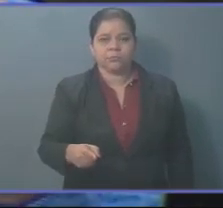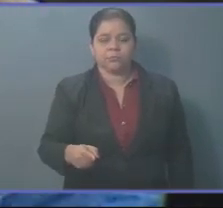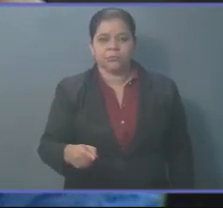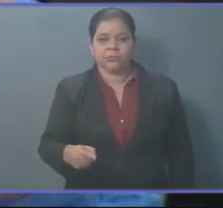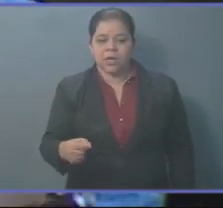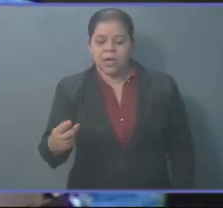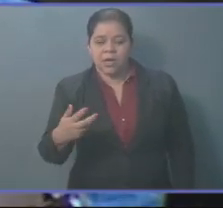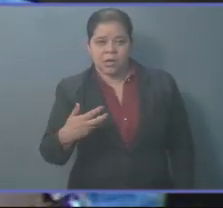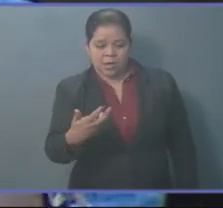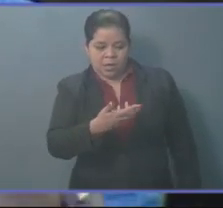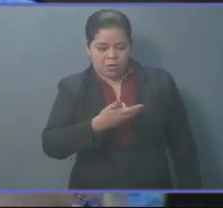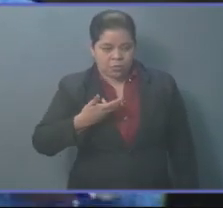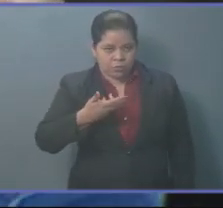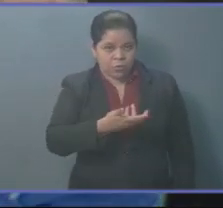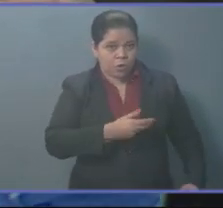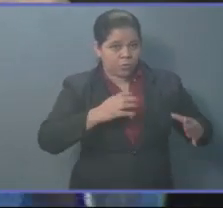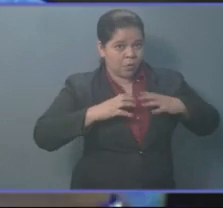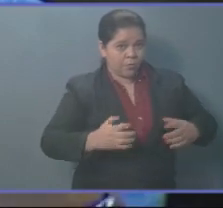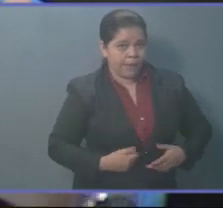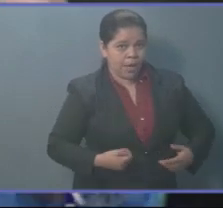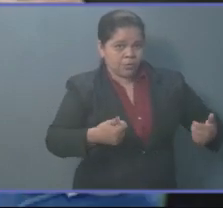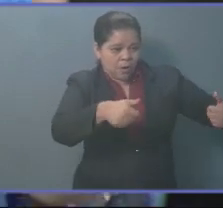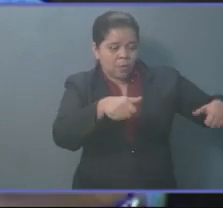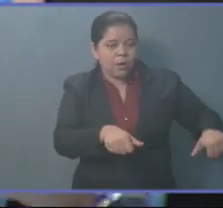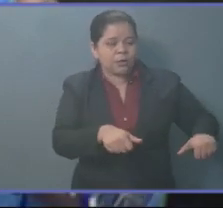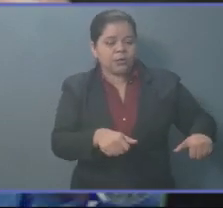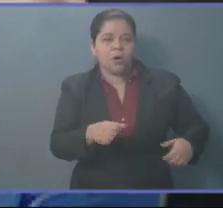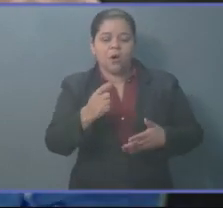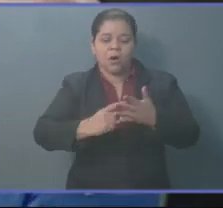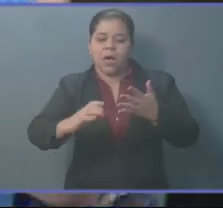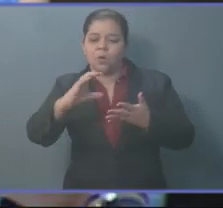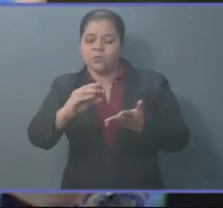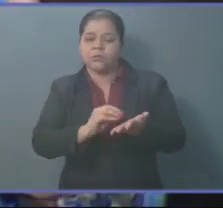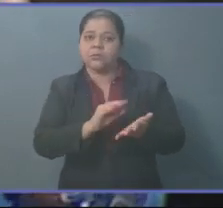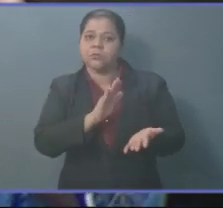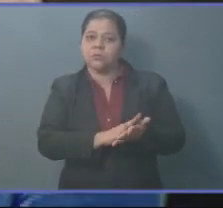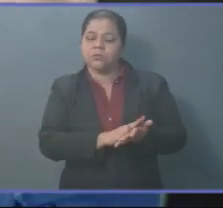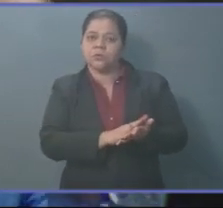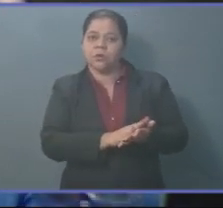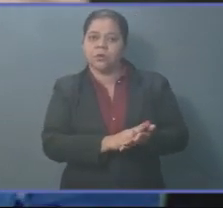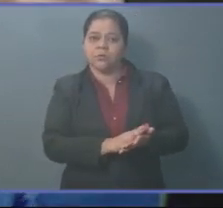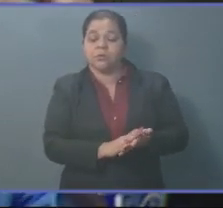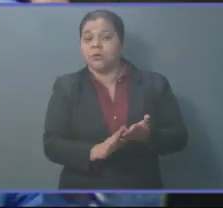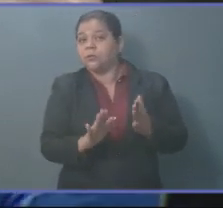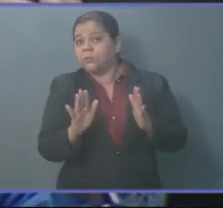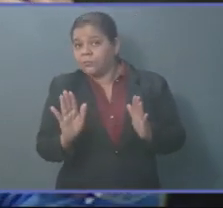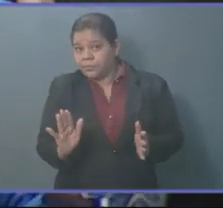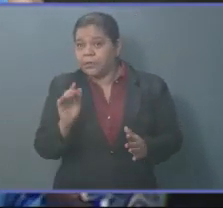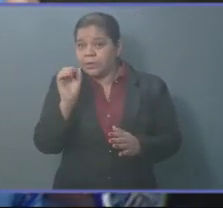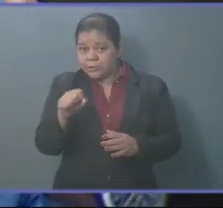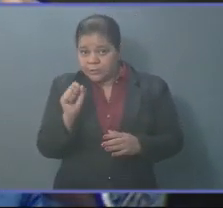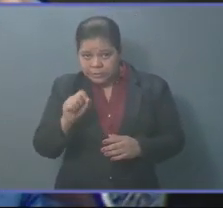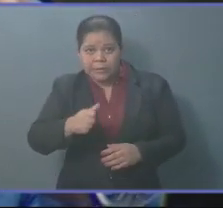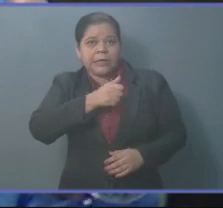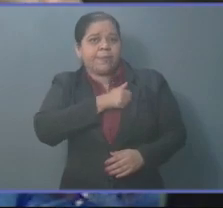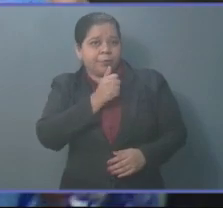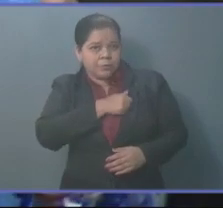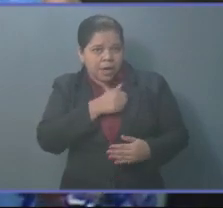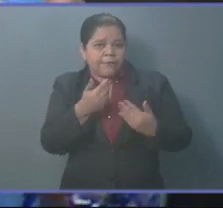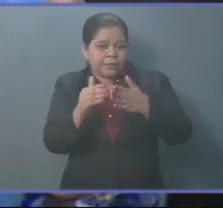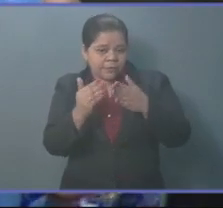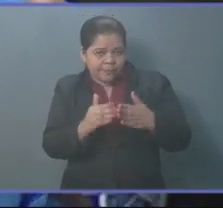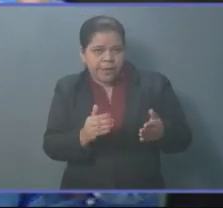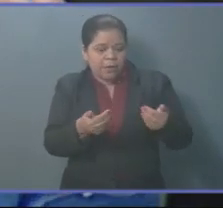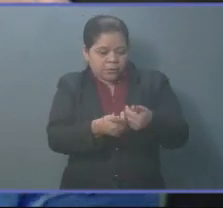buscar consensos. La Constitución de la República establece que si bien hay una separación de